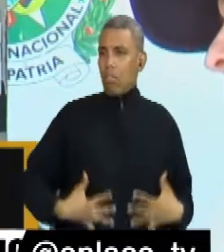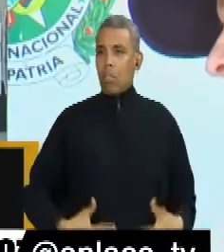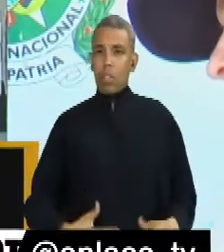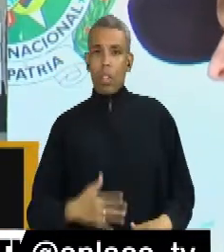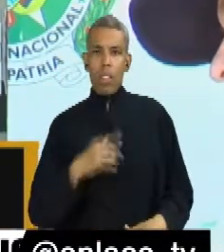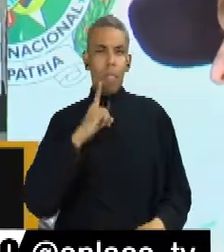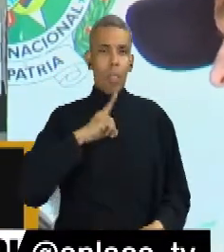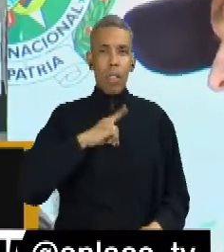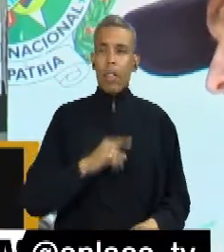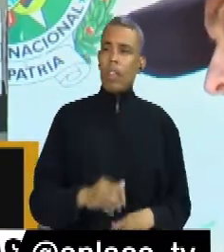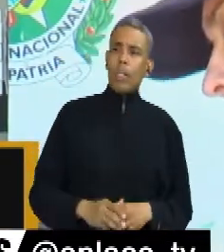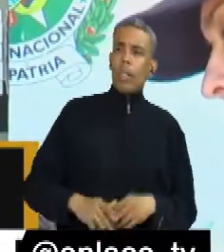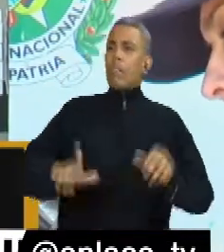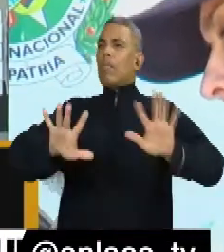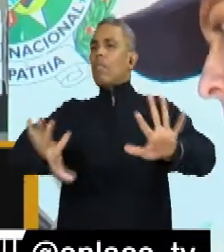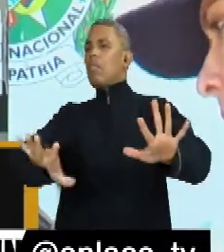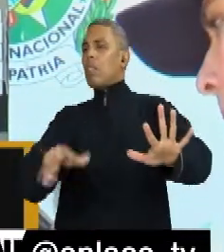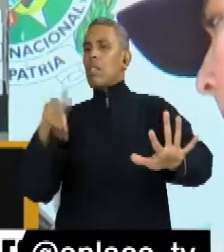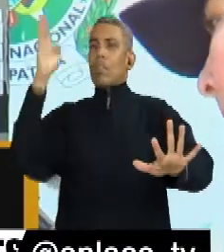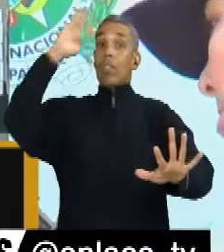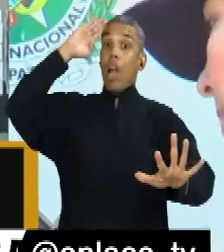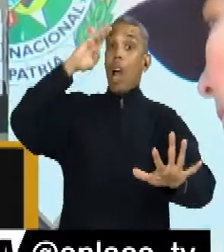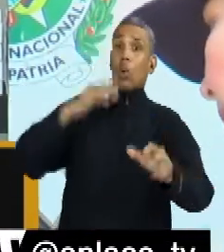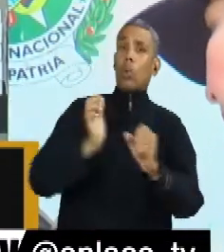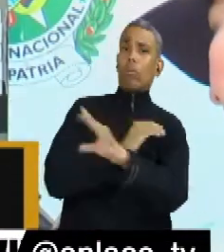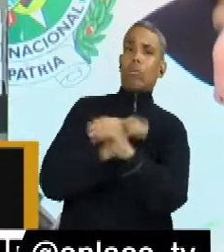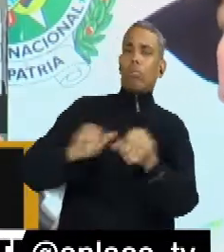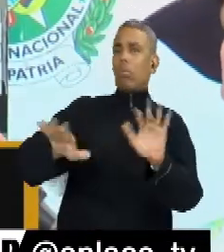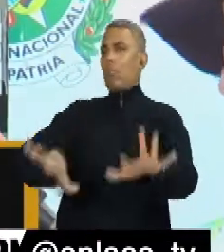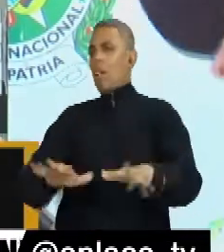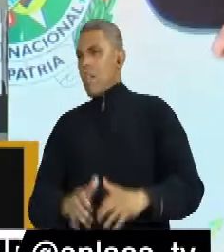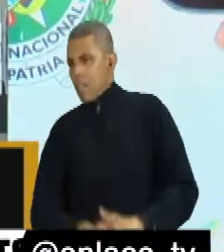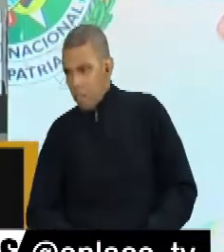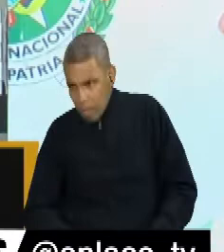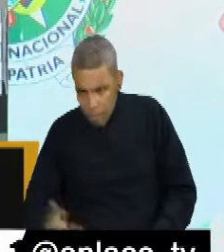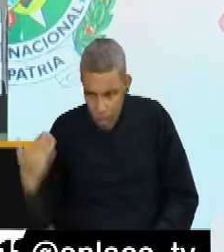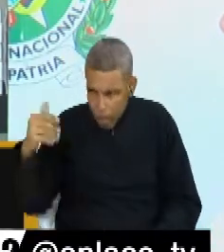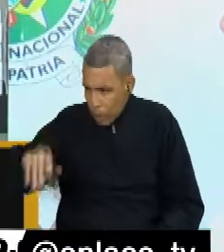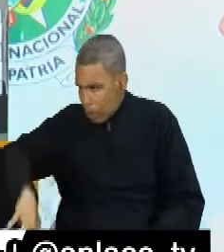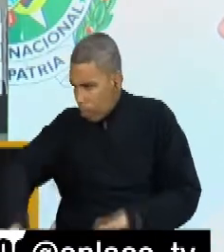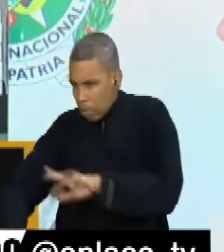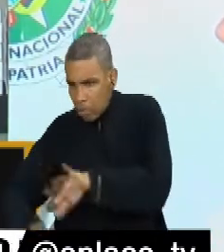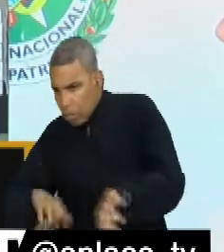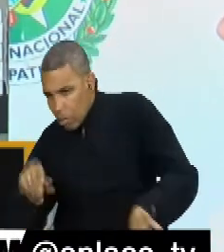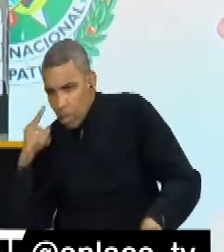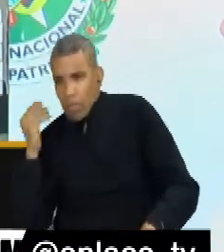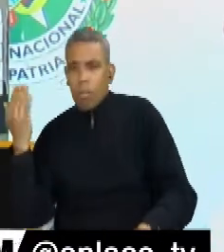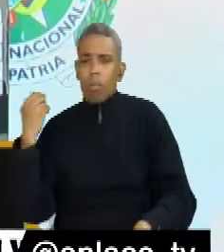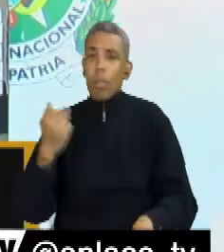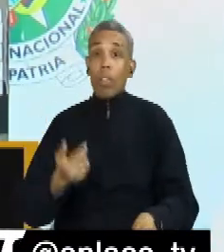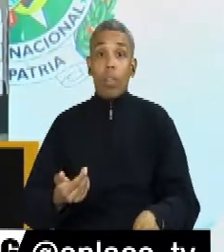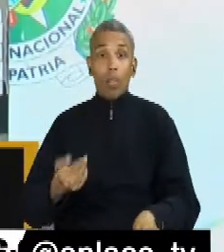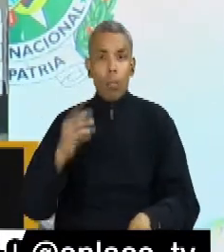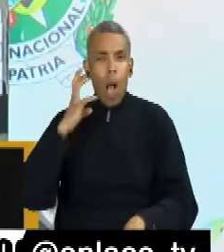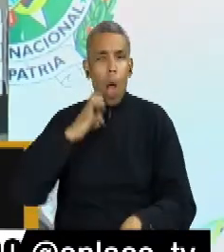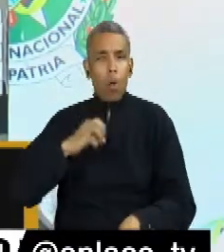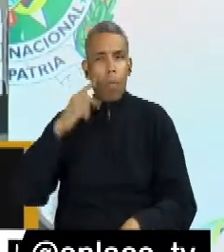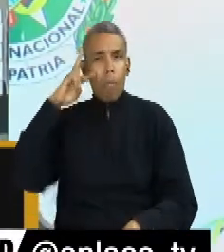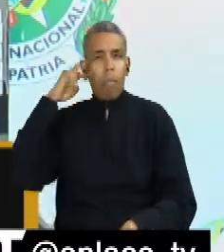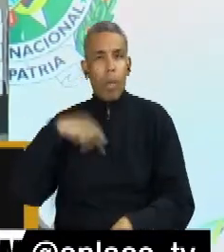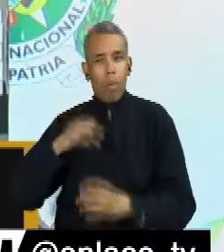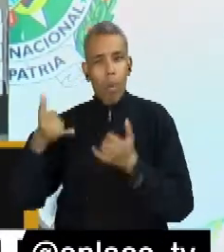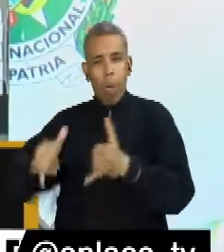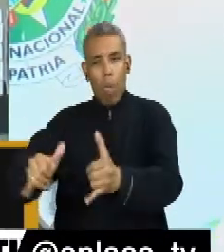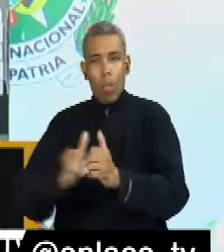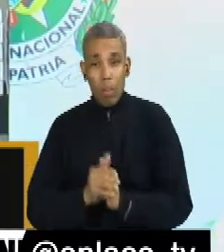informando, encontrando o haciendo la ubicación de un vehículo con 5 personas en los cuales